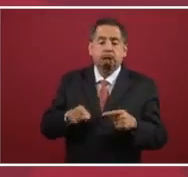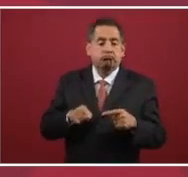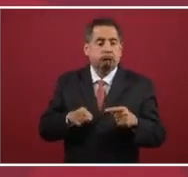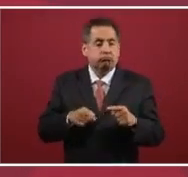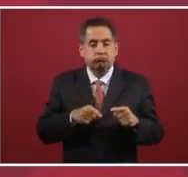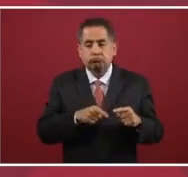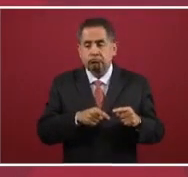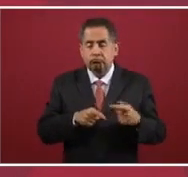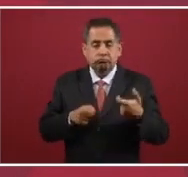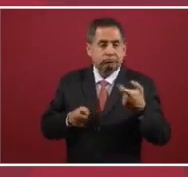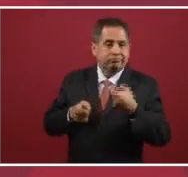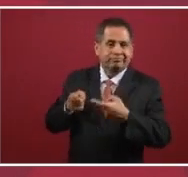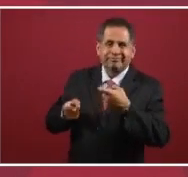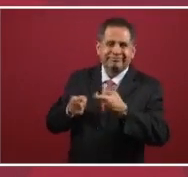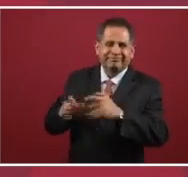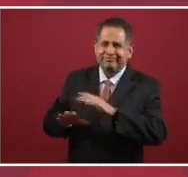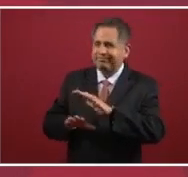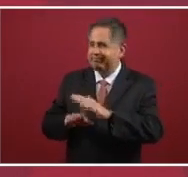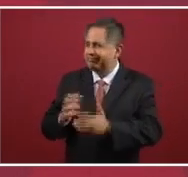organizada actúe de esta manera.